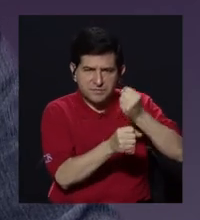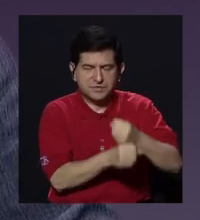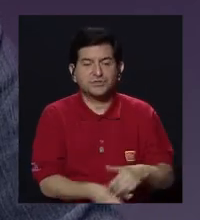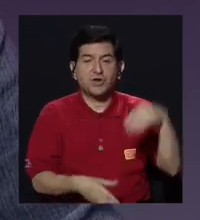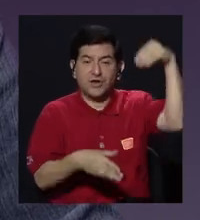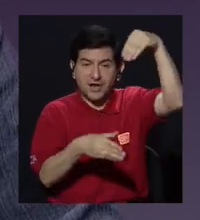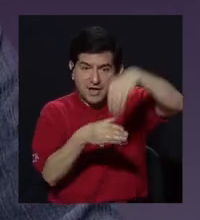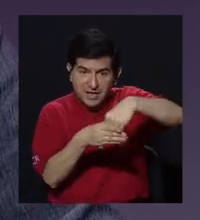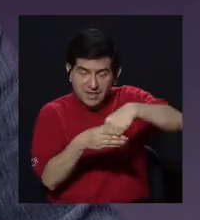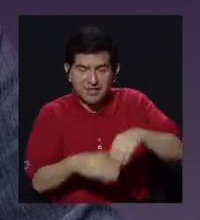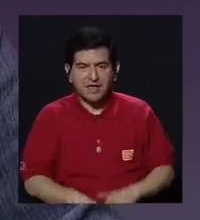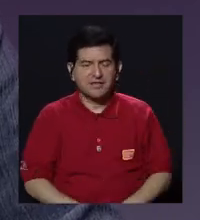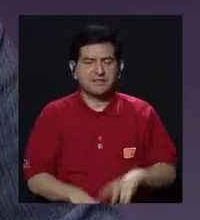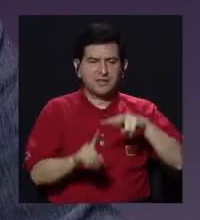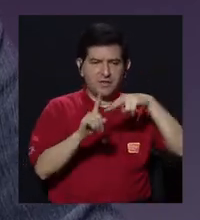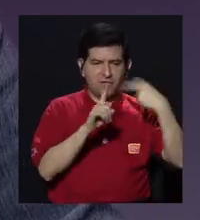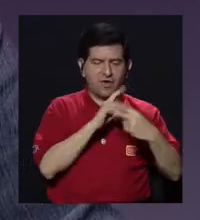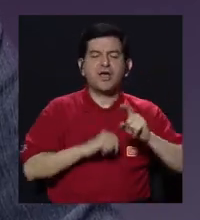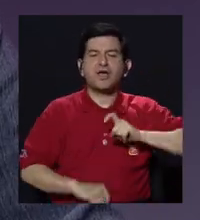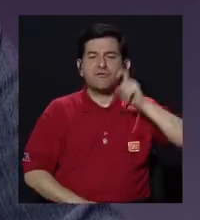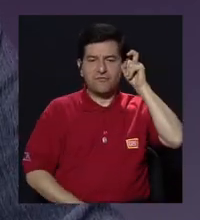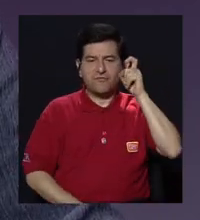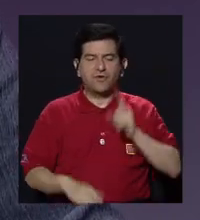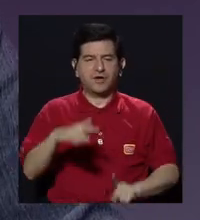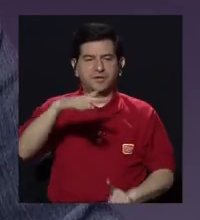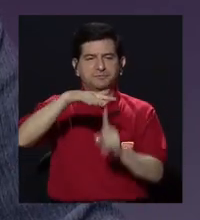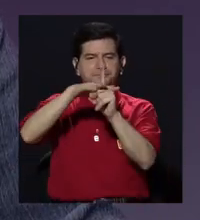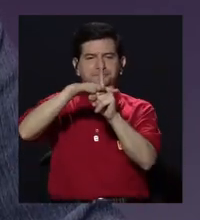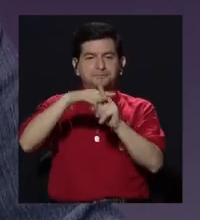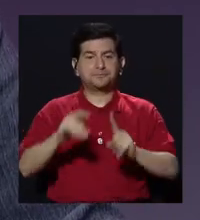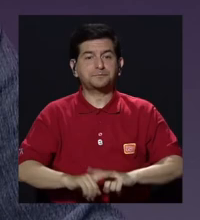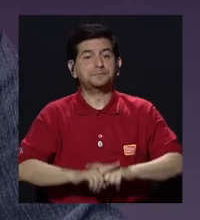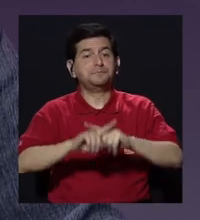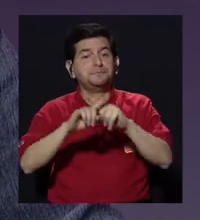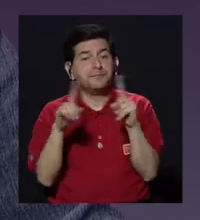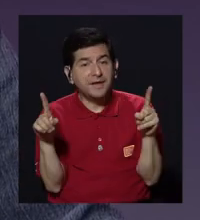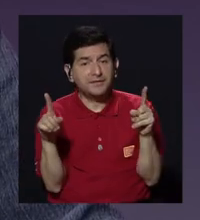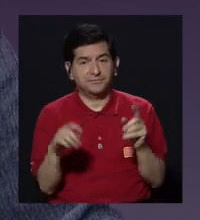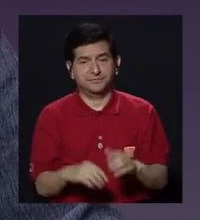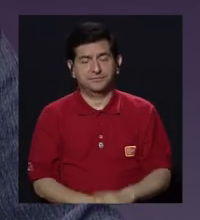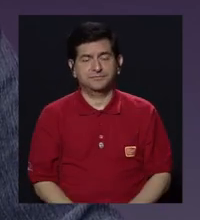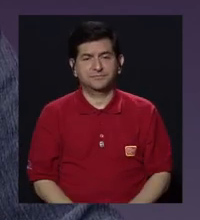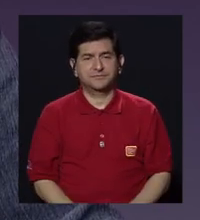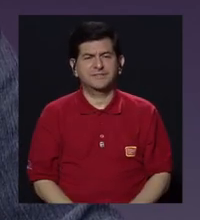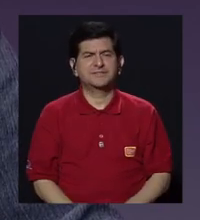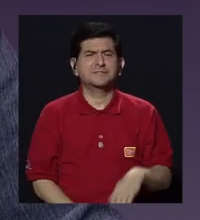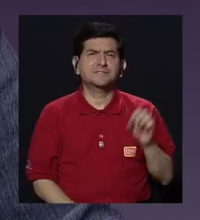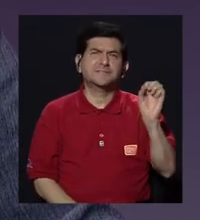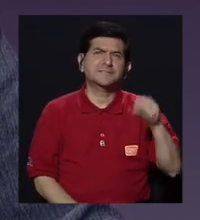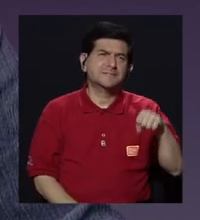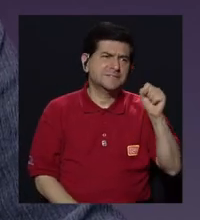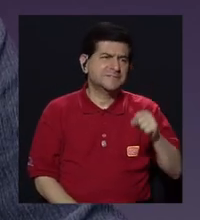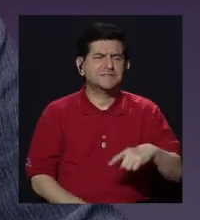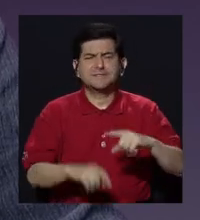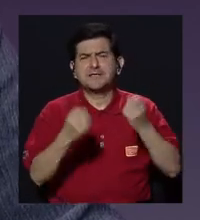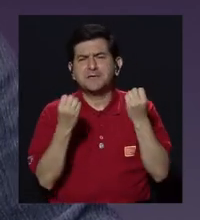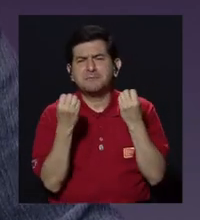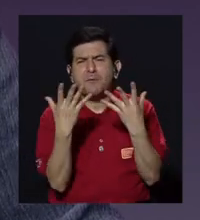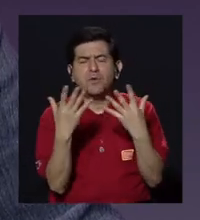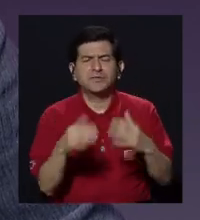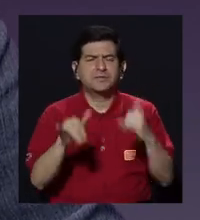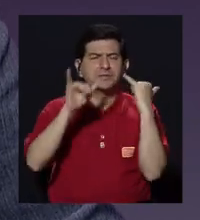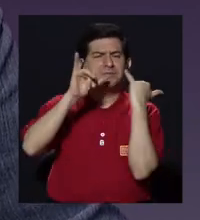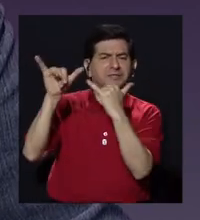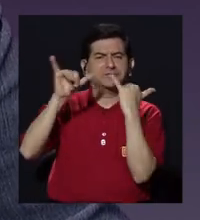el enfoque de género también. Pero sí, son muchas las denuncias, sin embargo, no